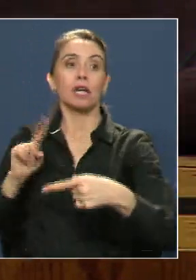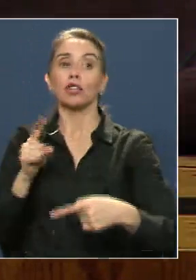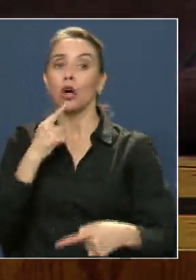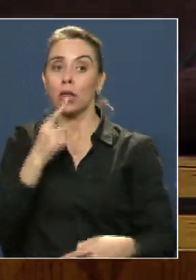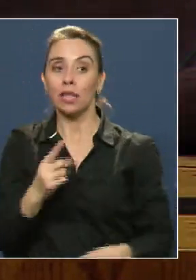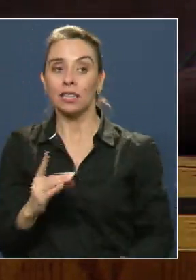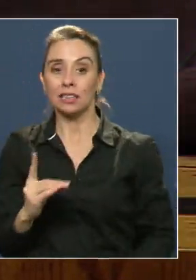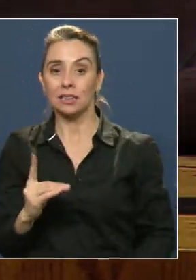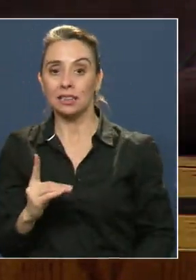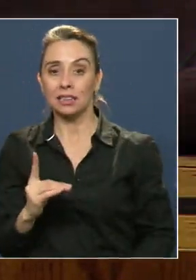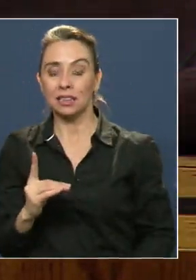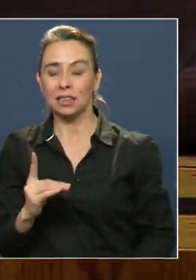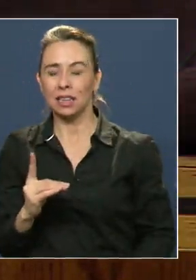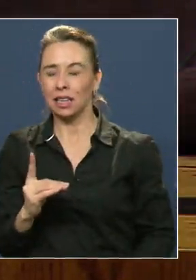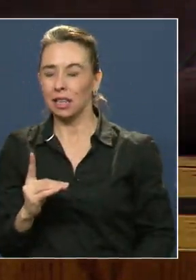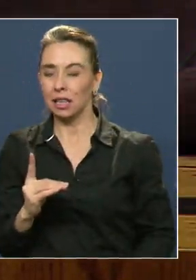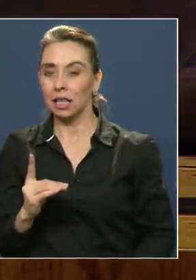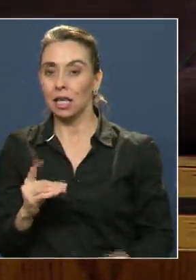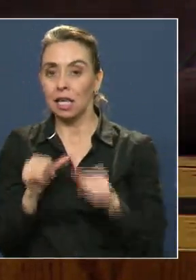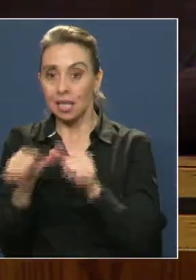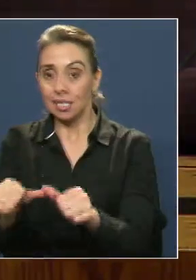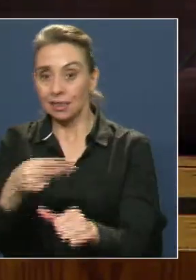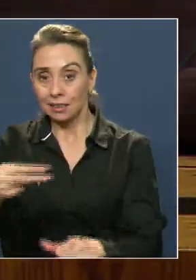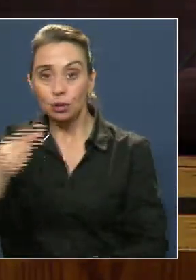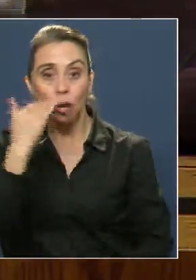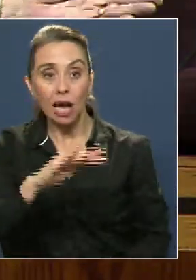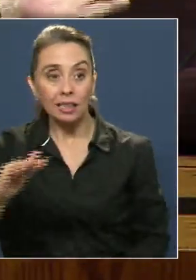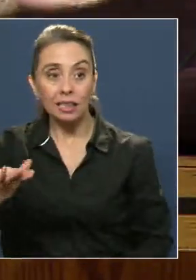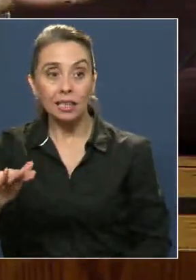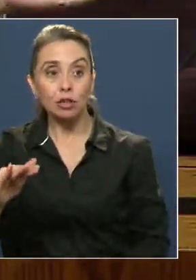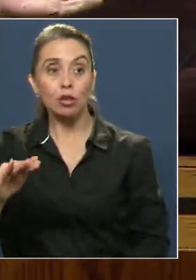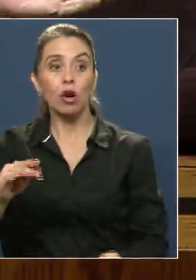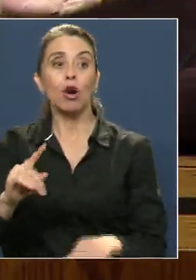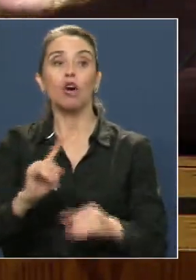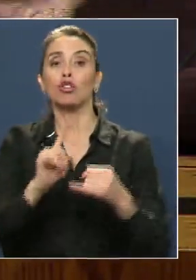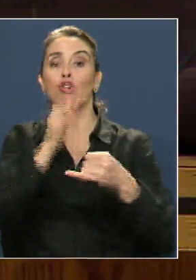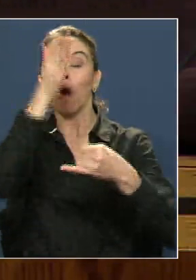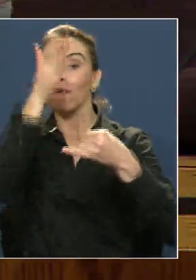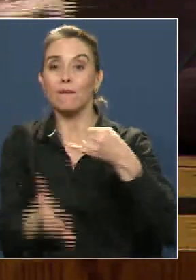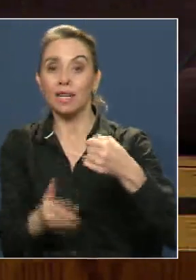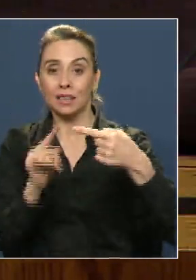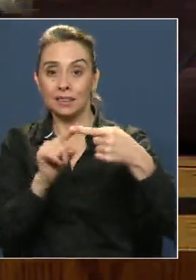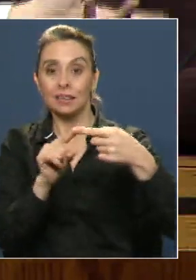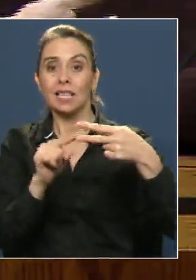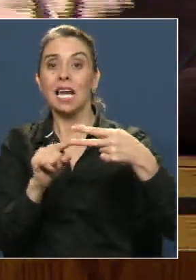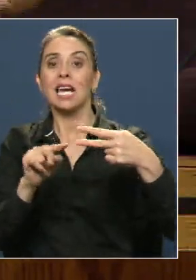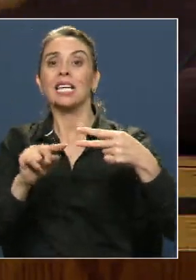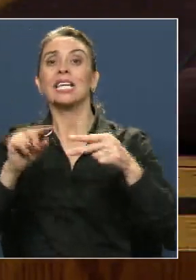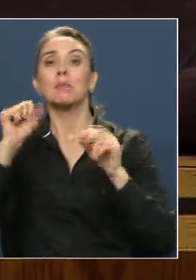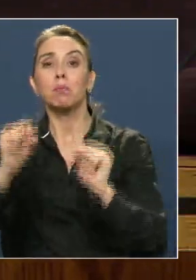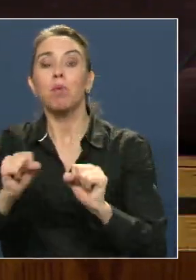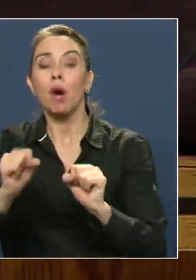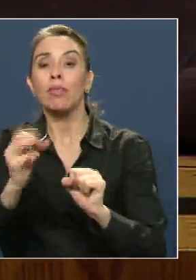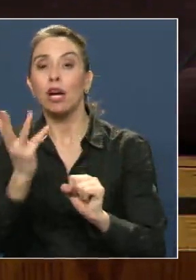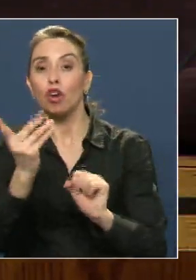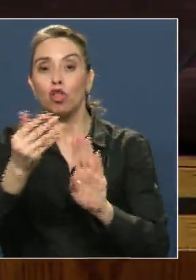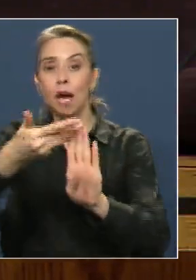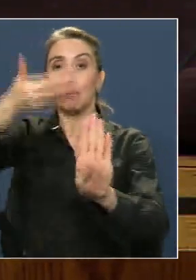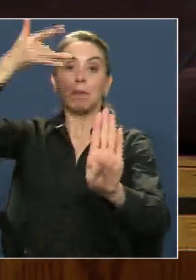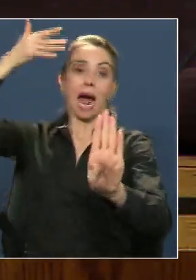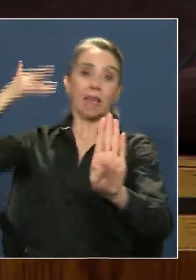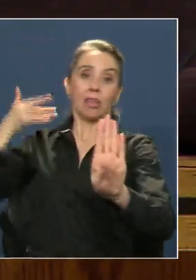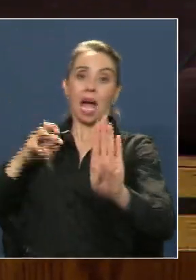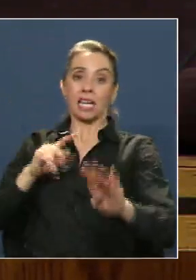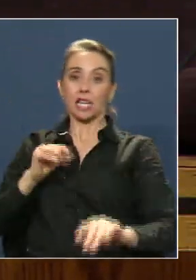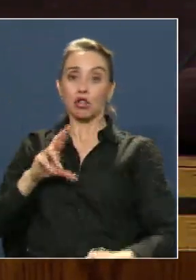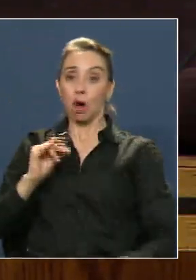la imprescriptibilidad de los delitos sexuales en contra de menores, ni el efecto retroactivo posible cuando se establezca. No está en